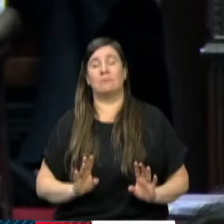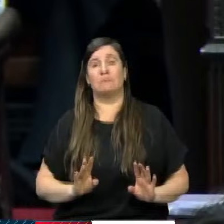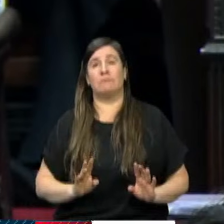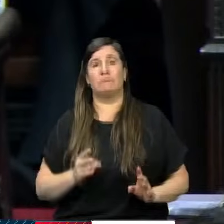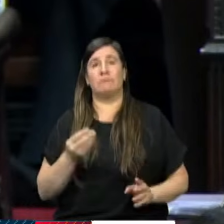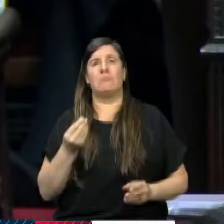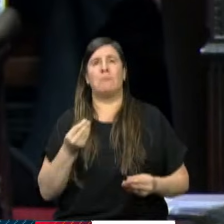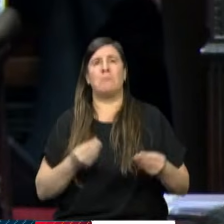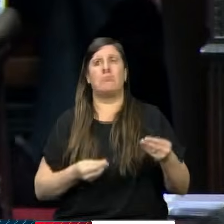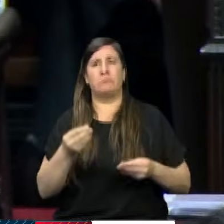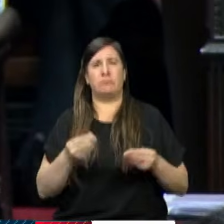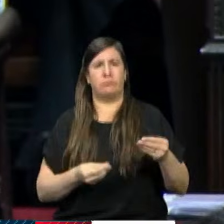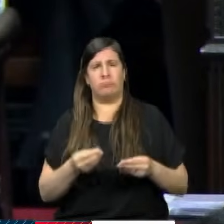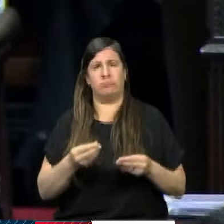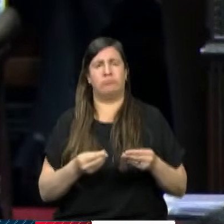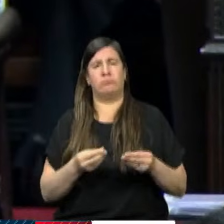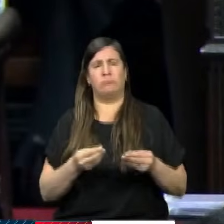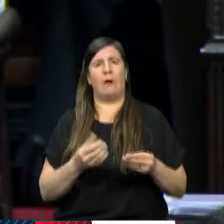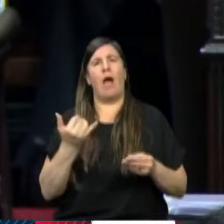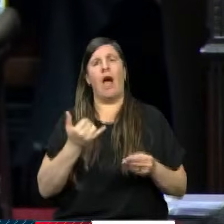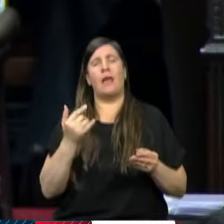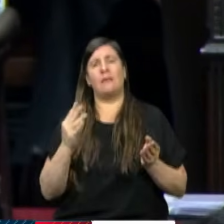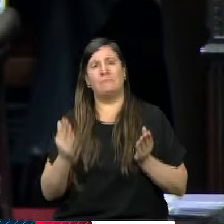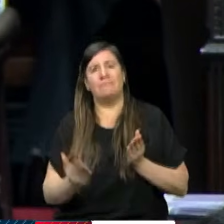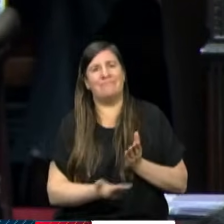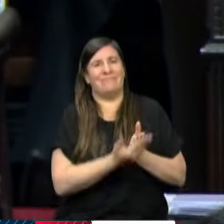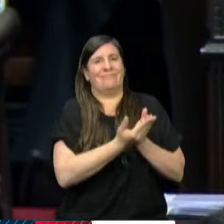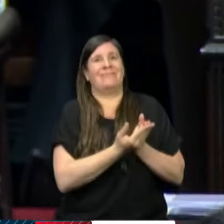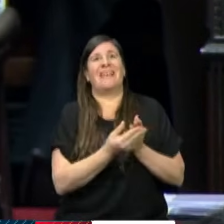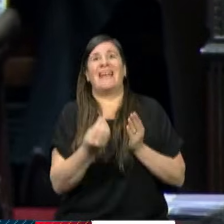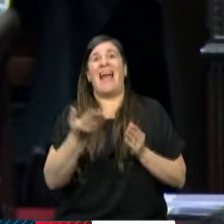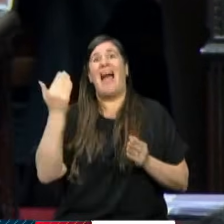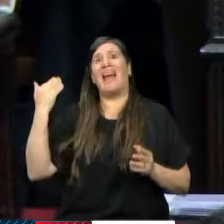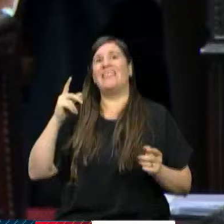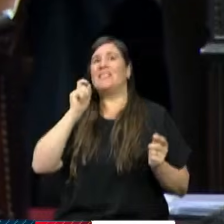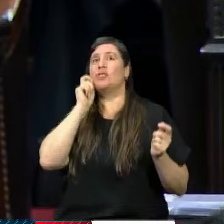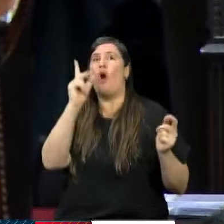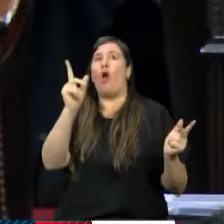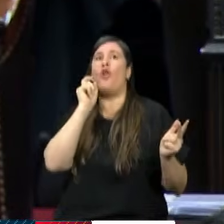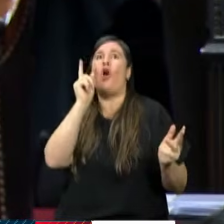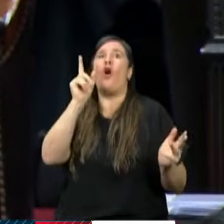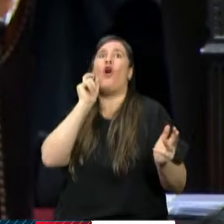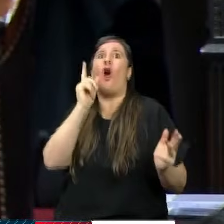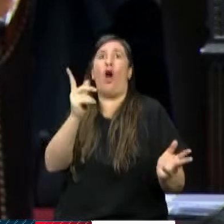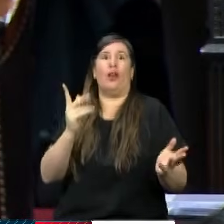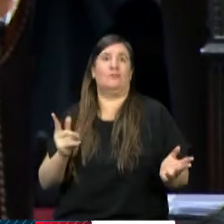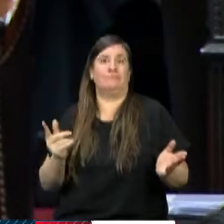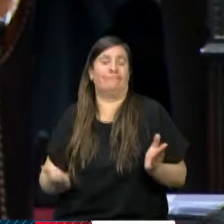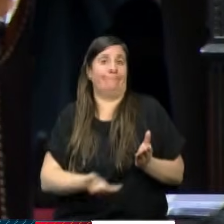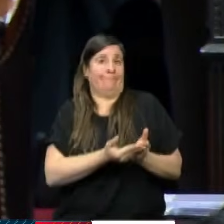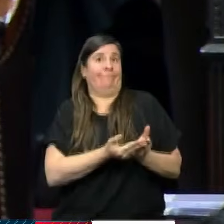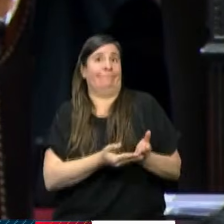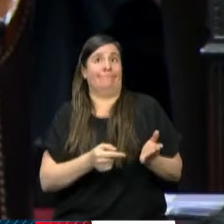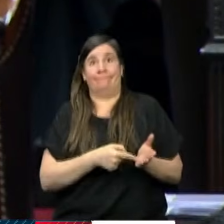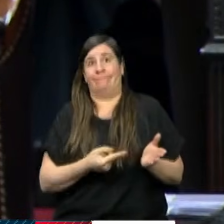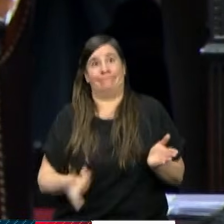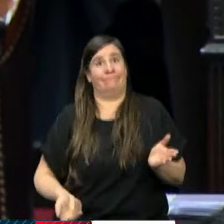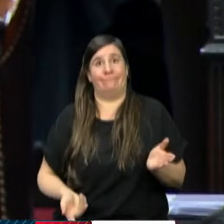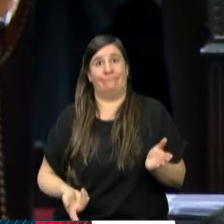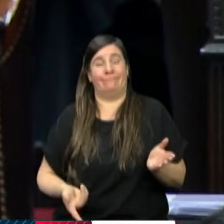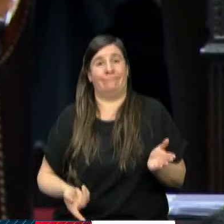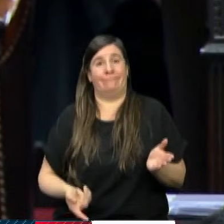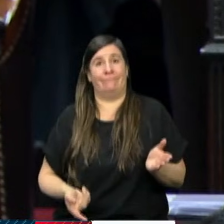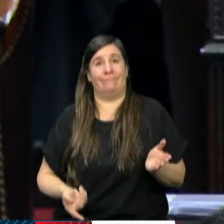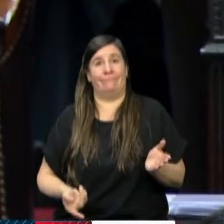contiene el respaldo de esos logros que hemos tenido a lo largo de estos años y que se